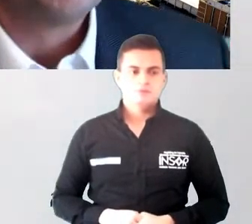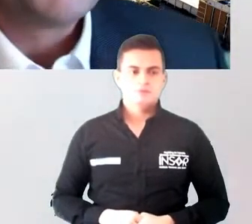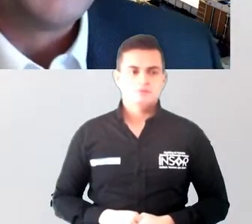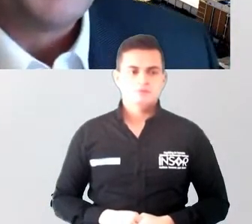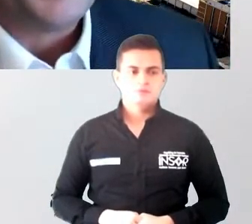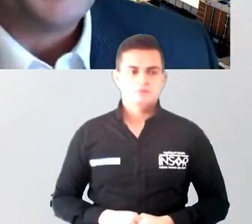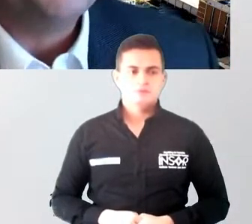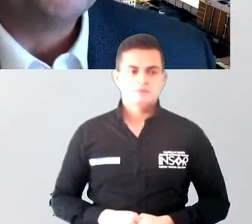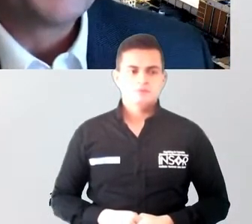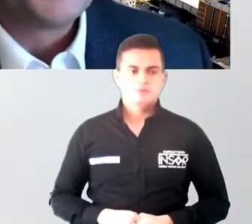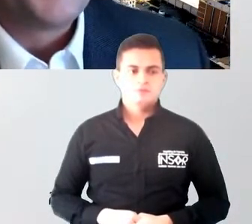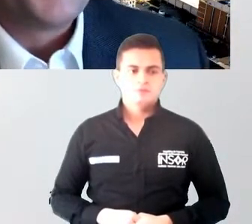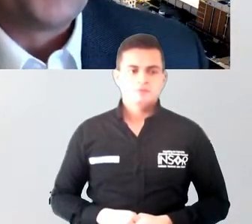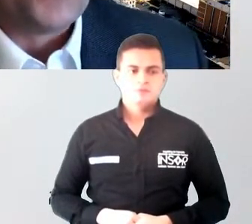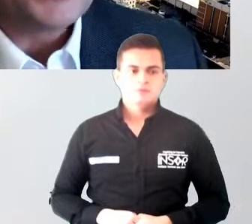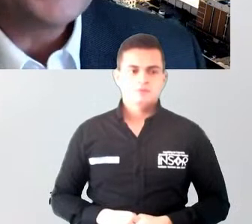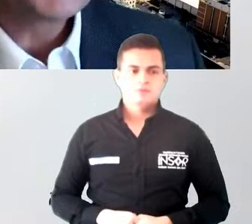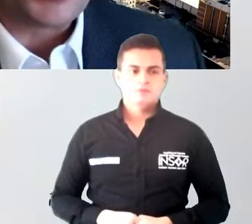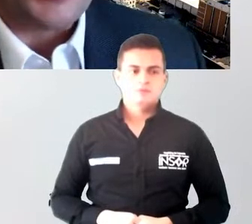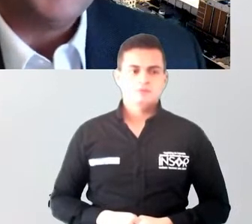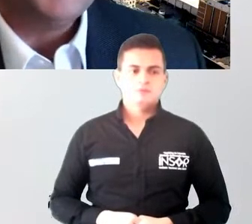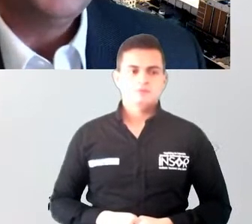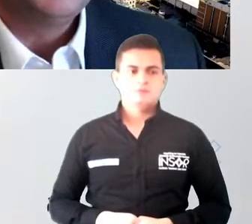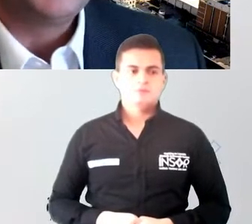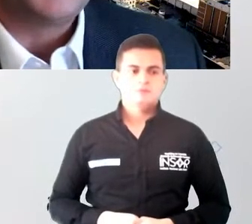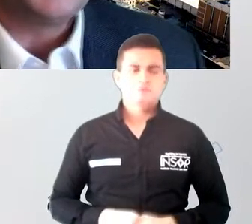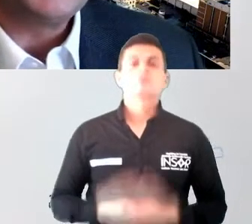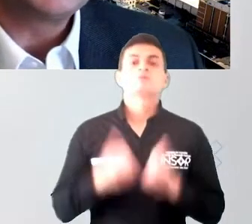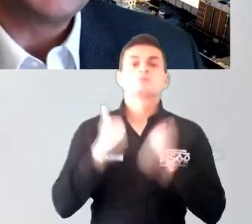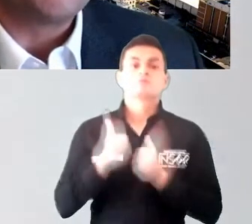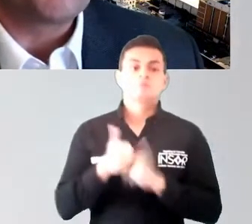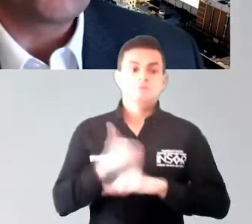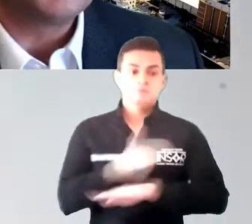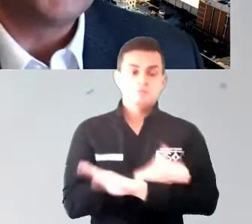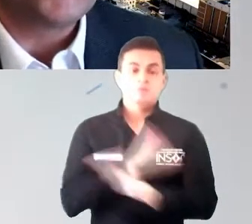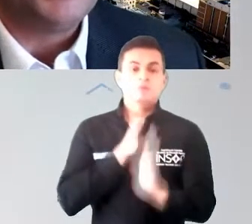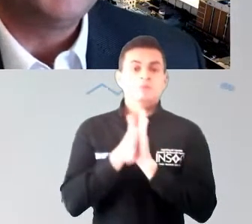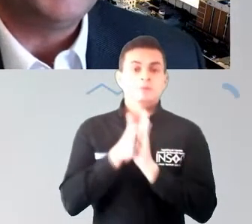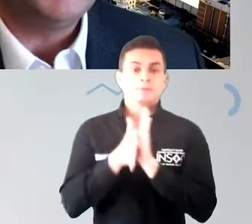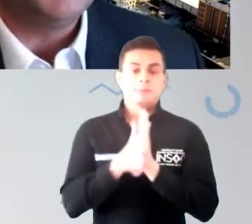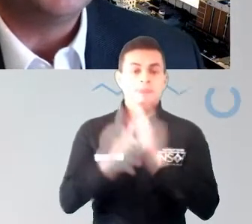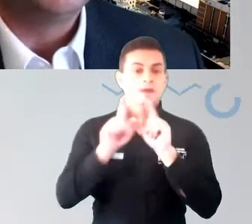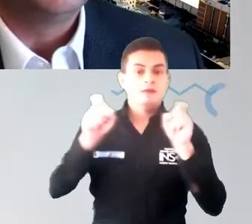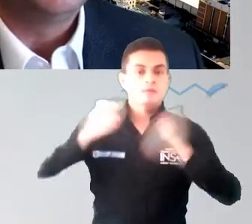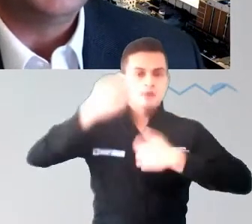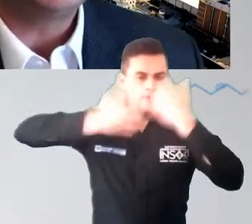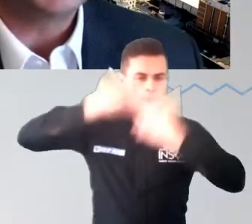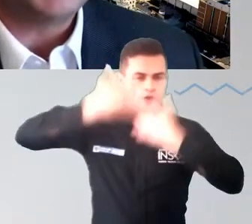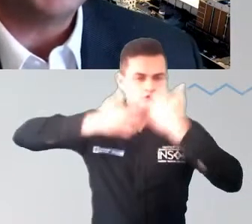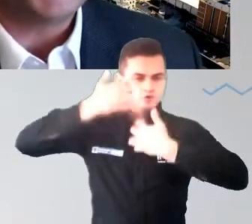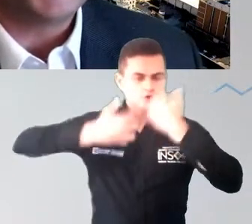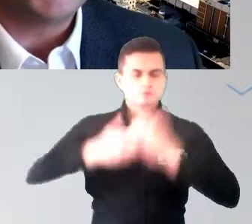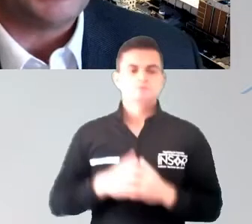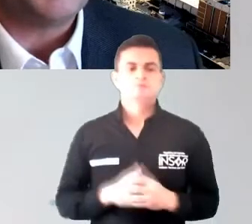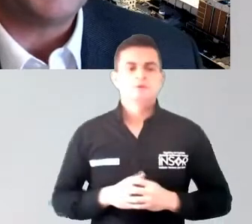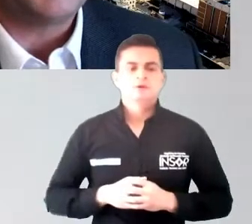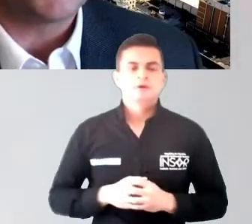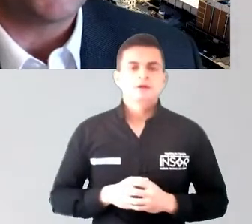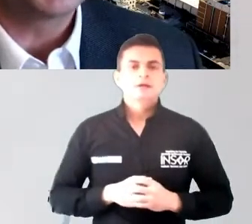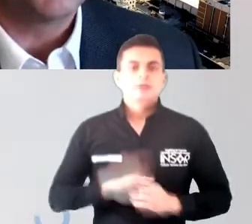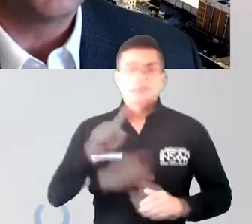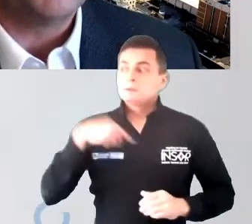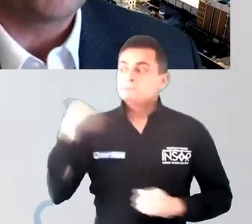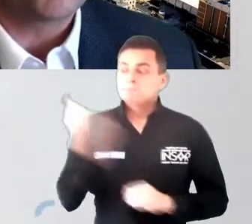Okay. De las cosas que estás hablando tiene que ver con la evaluación. Una de las tendencias que creo que es muy importante en